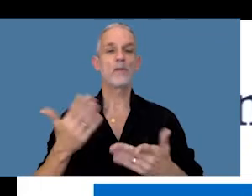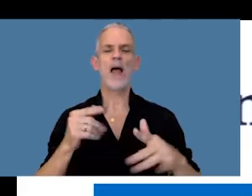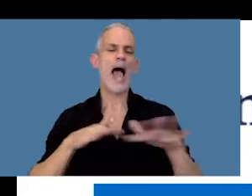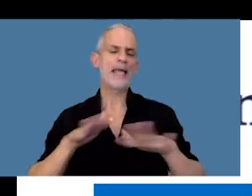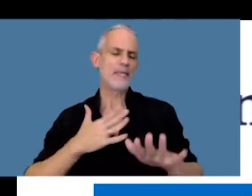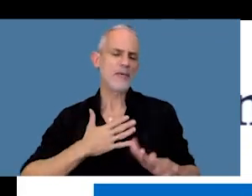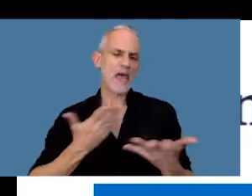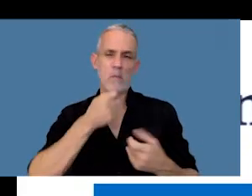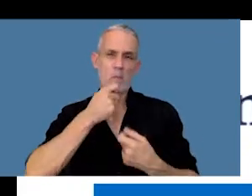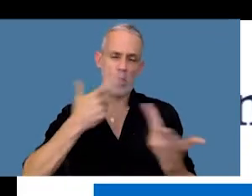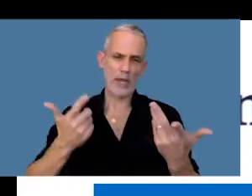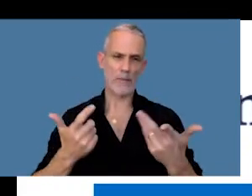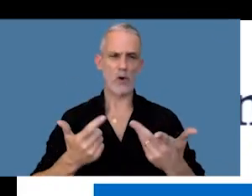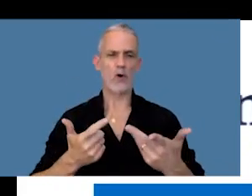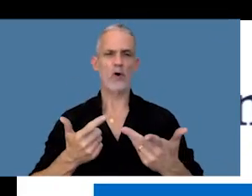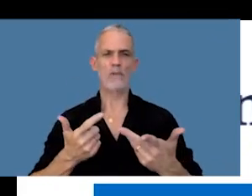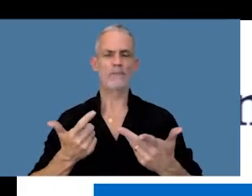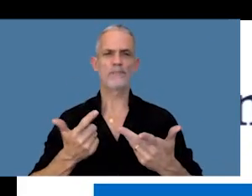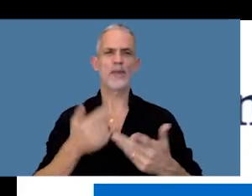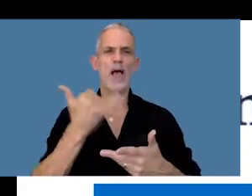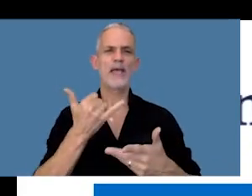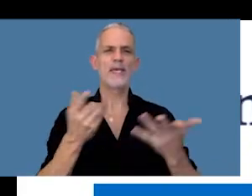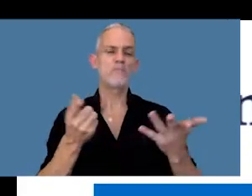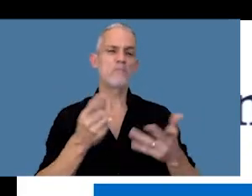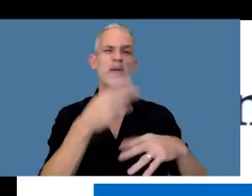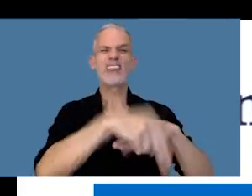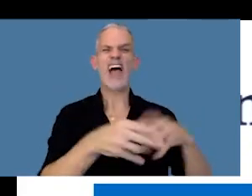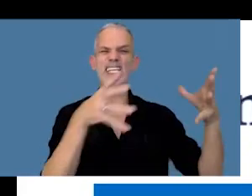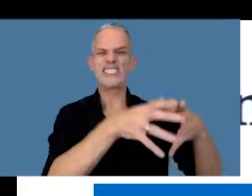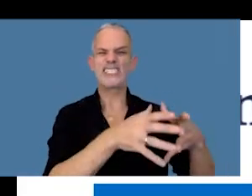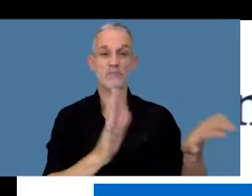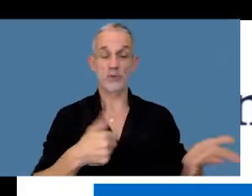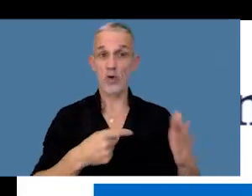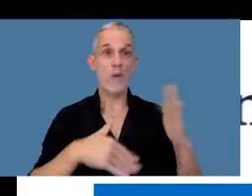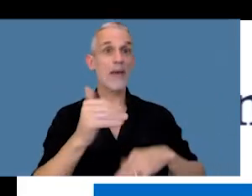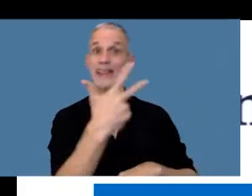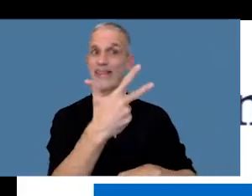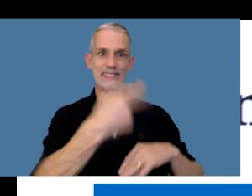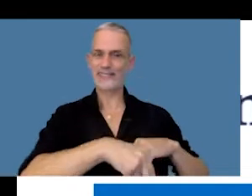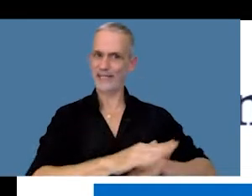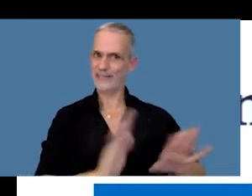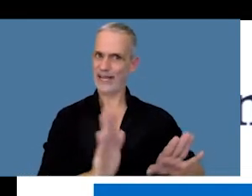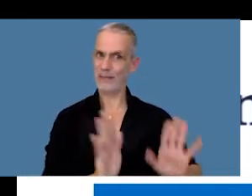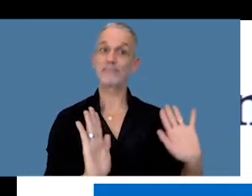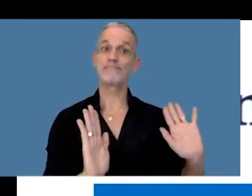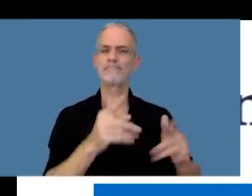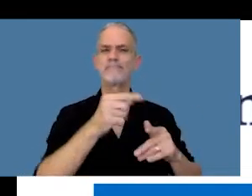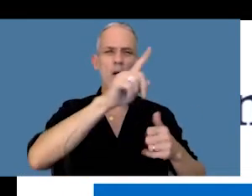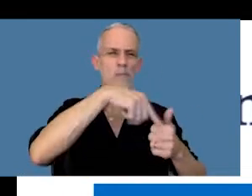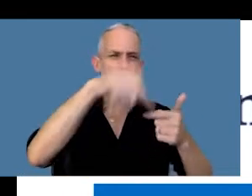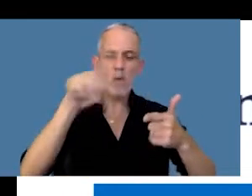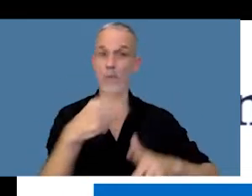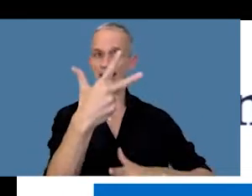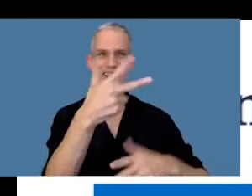actividad sería tener una flota de taxis, pero no se puede tener más de 3 taxis en ese caso. ¿De dónde provienen los ingresos? De los